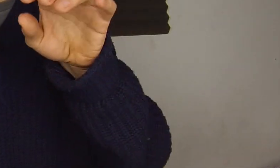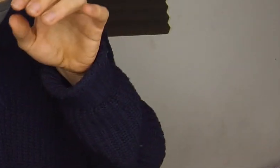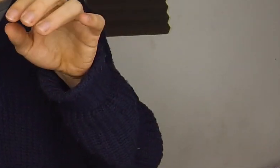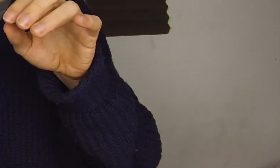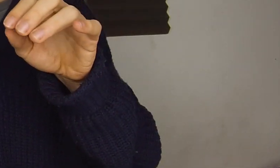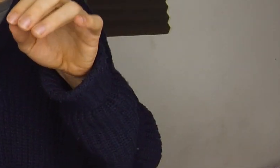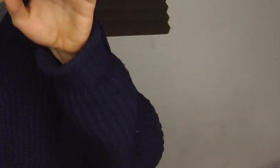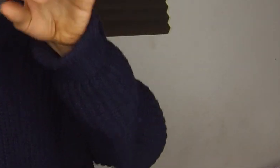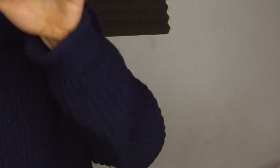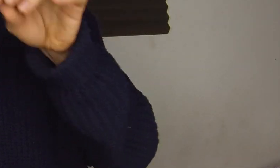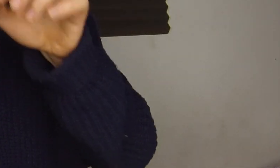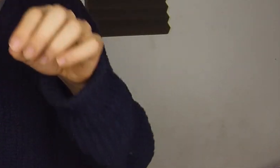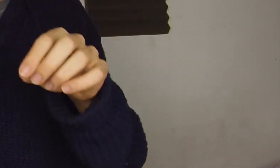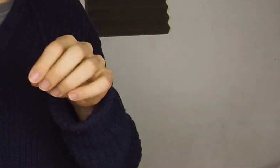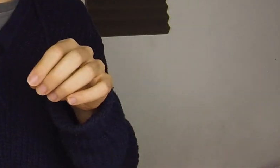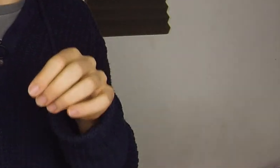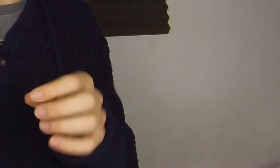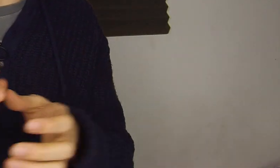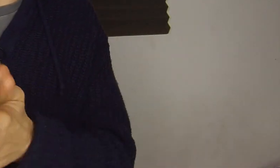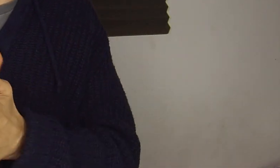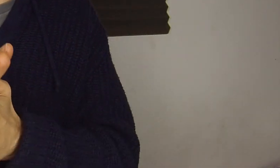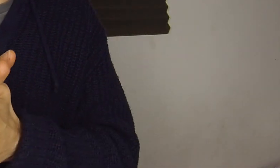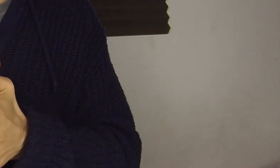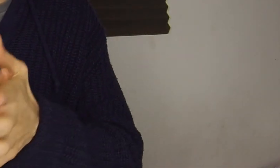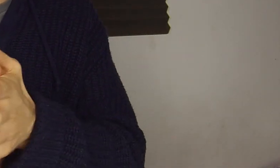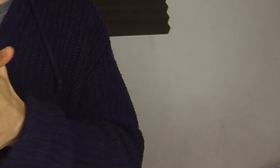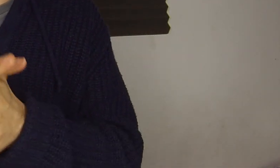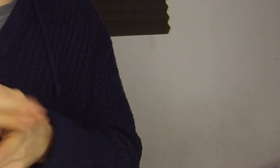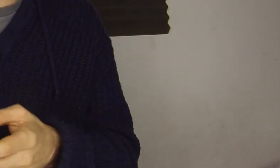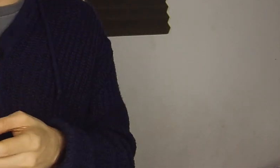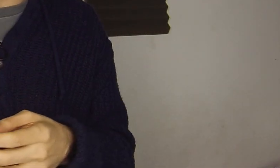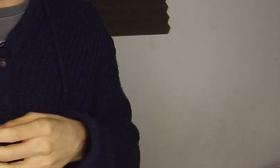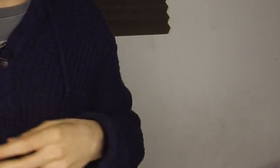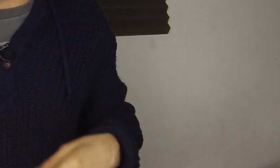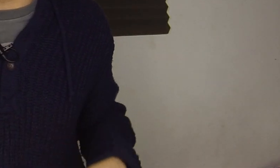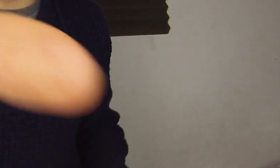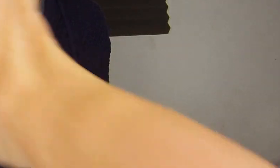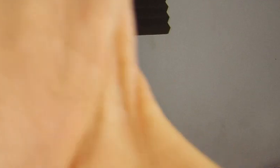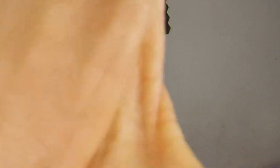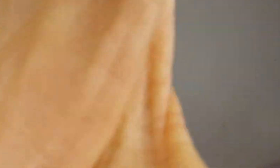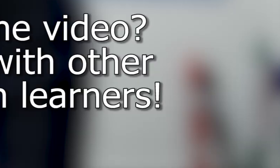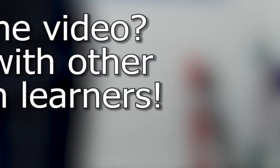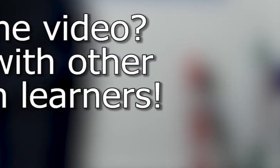en los comentarios escribir un comentario vale adiós